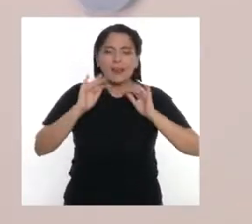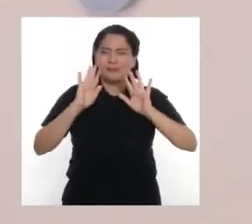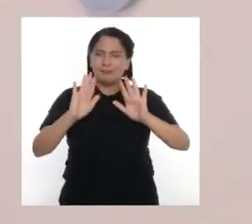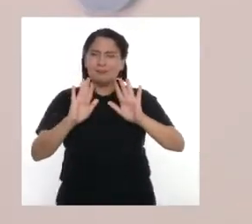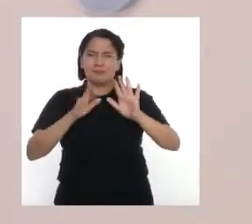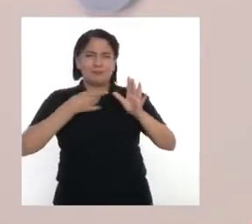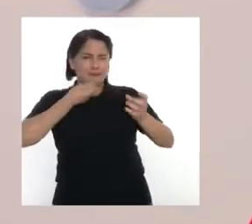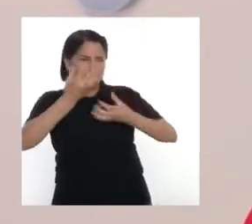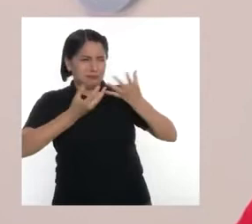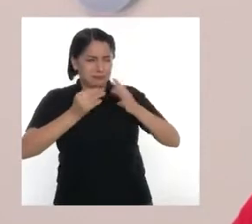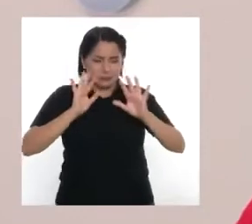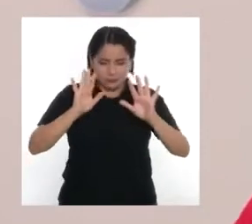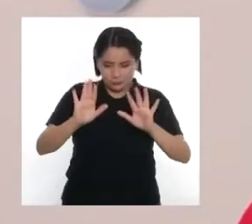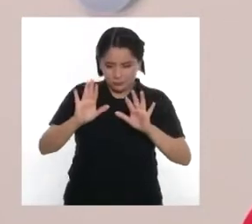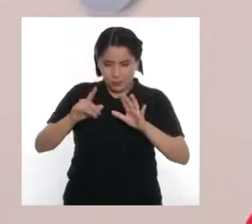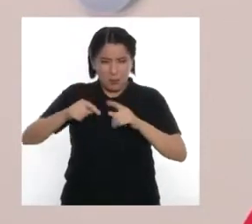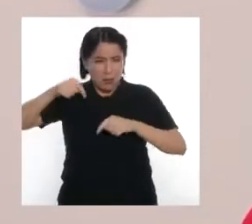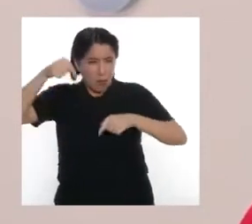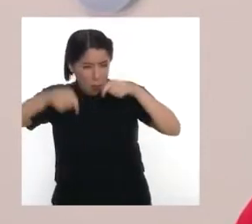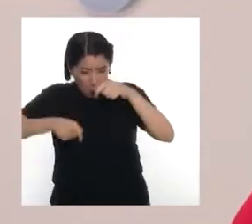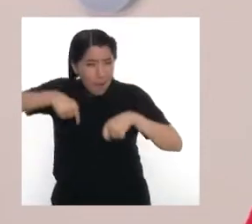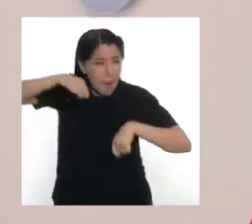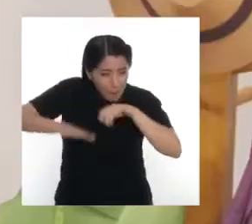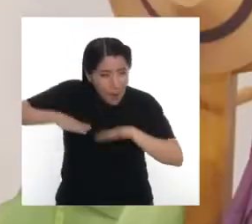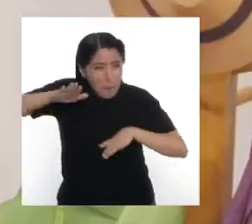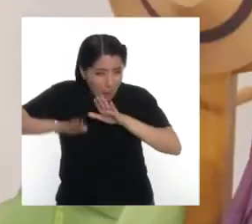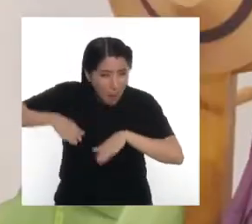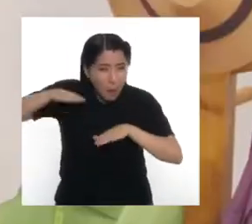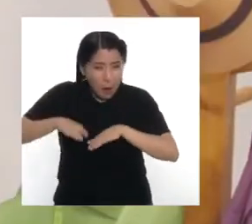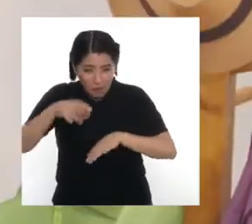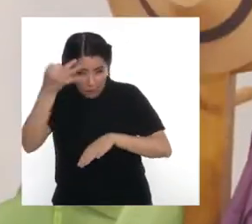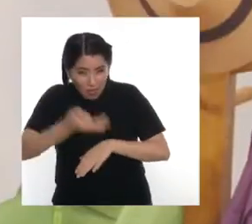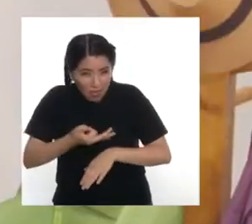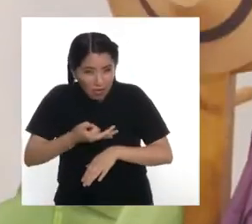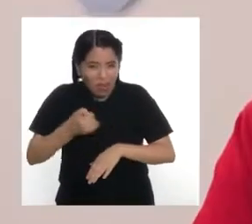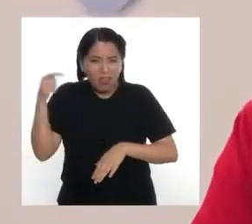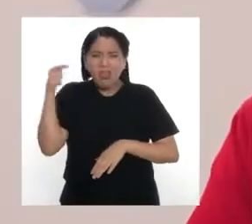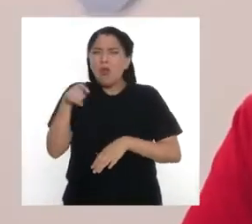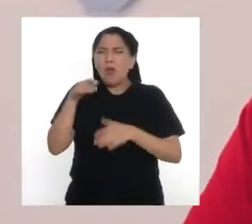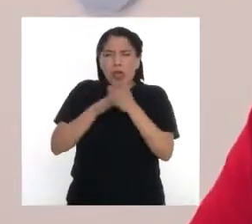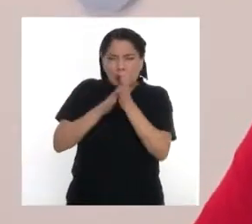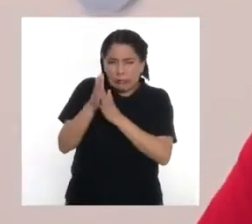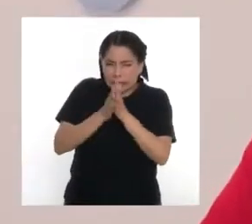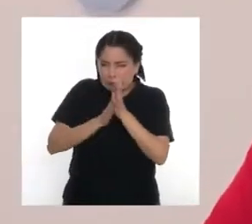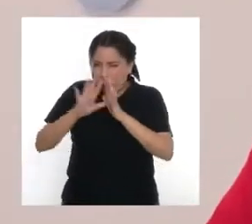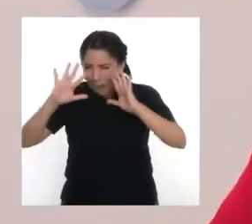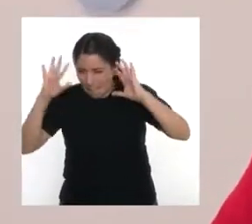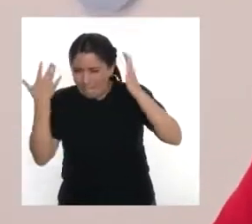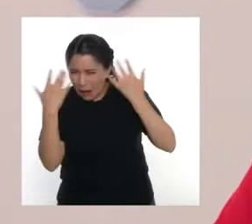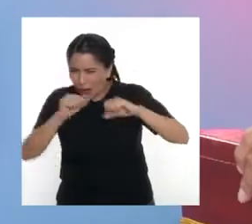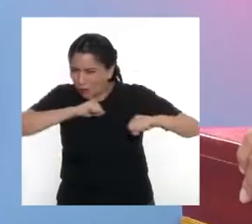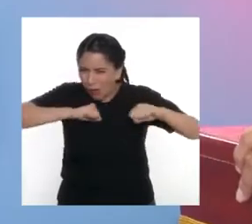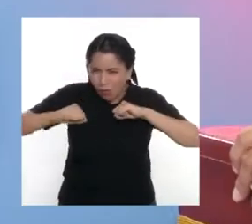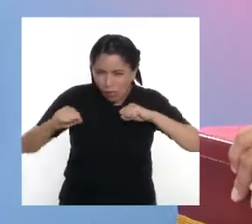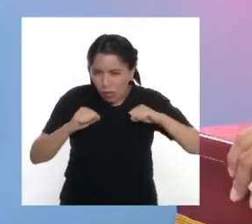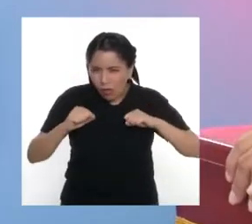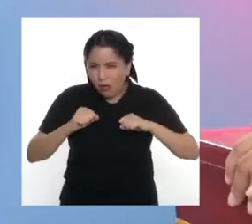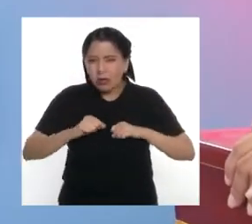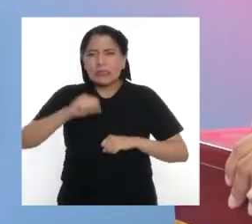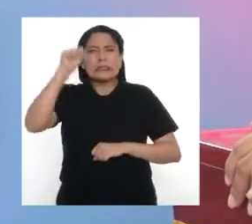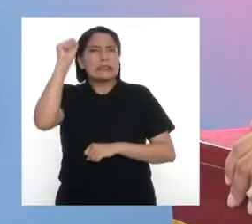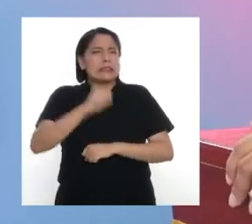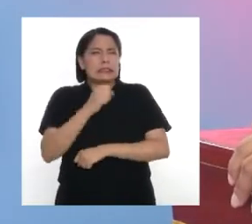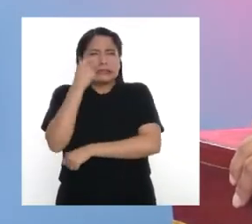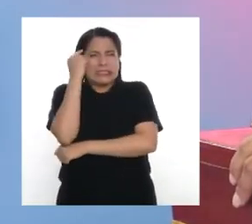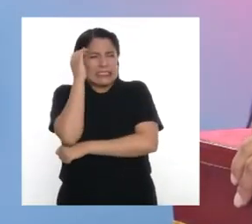por partes. Me están hablando de un contrapunto, ¿cierto? Exacto. ¿Y ustedes quieren hacer algo parecido? Sí, pero